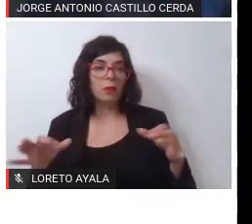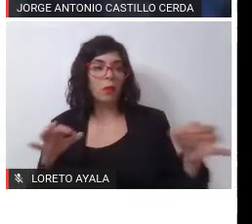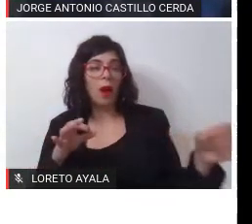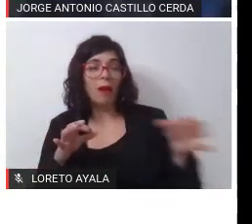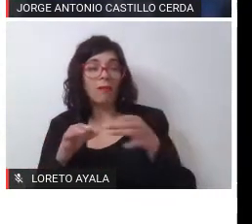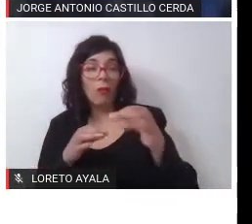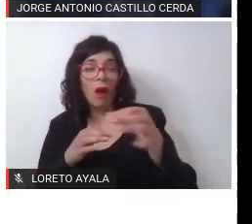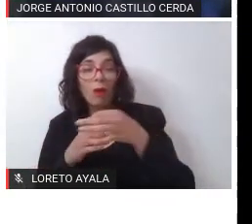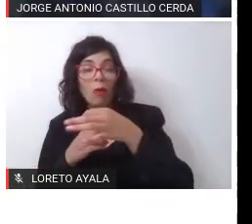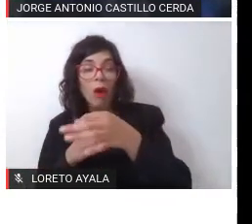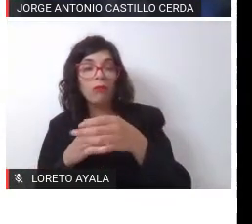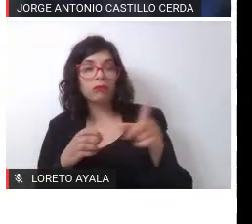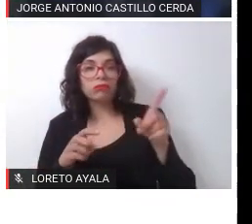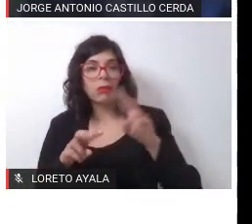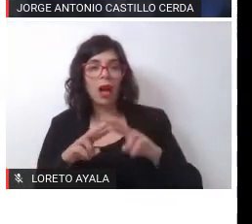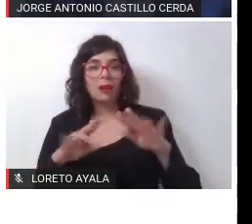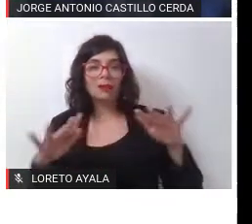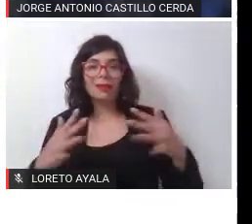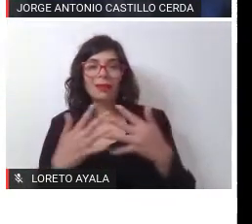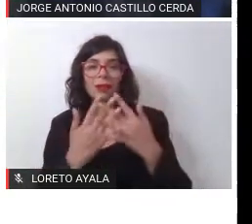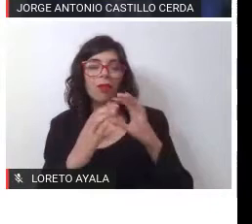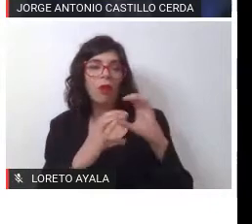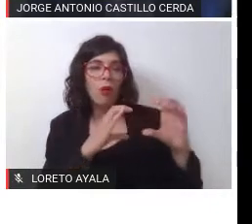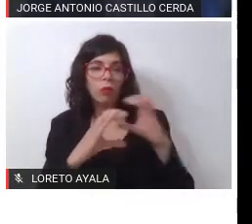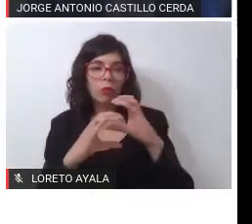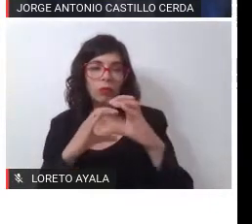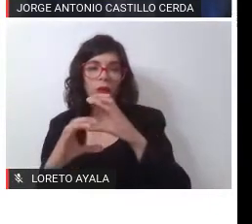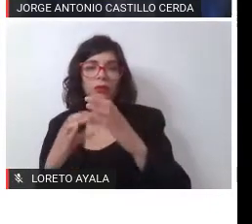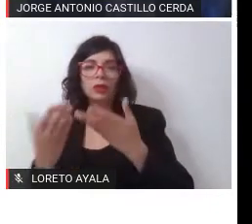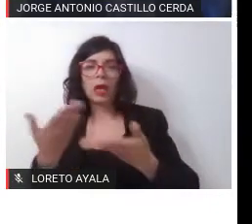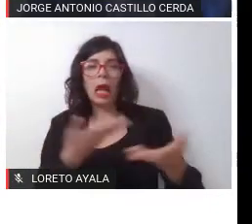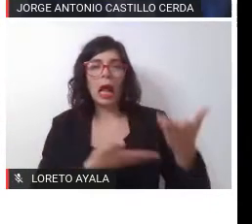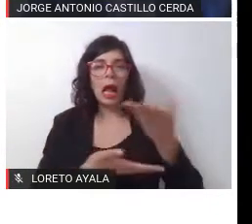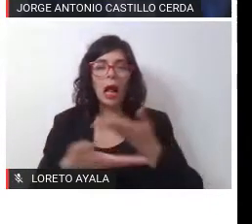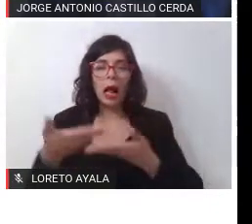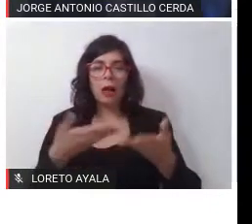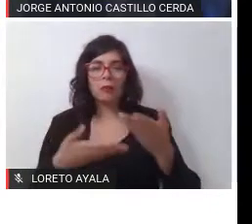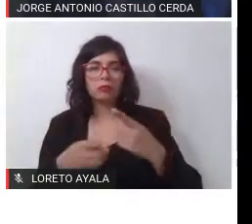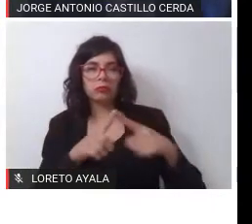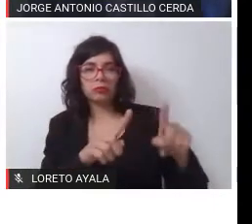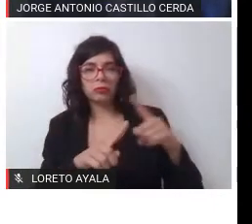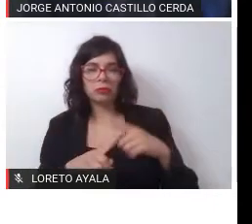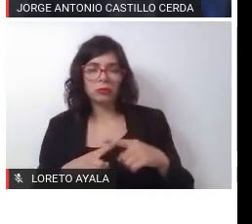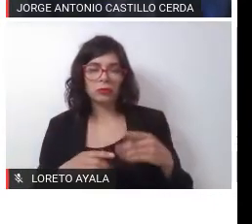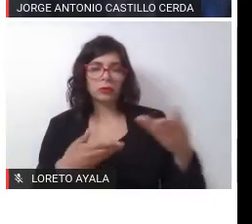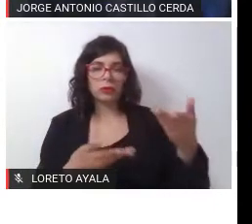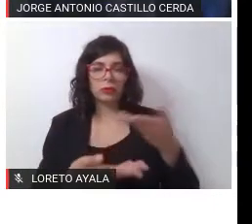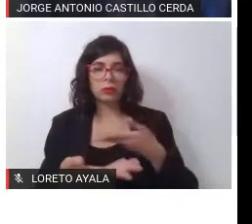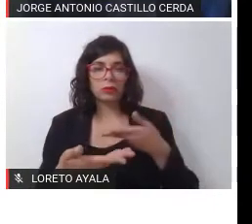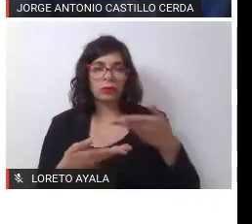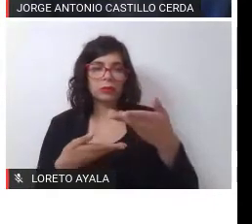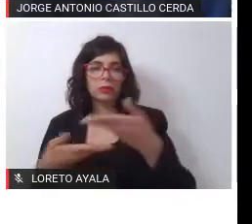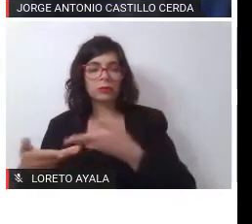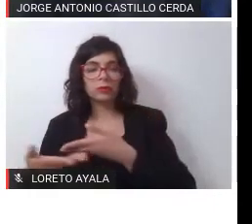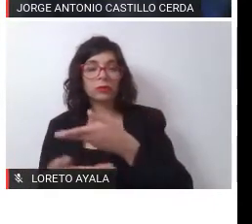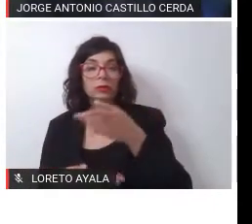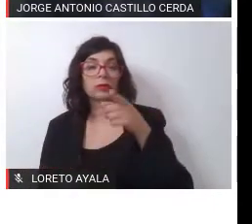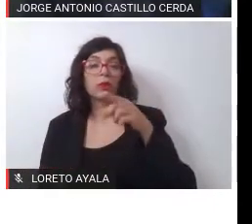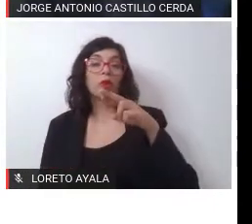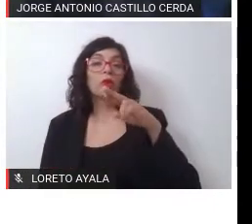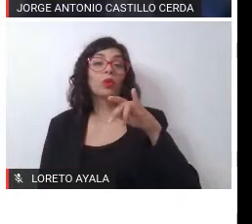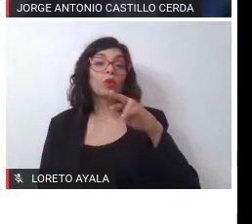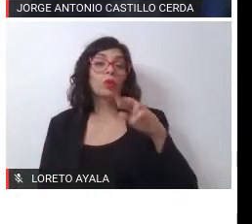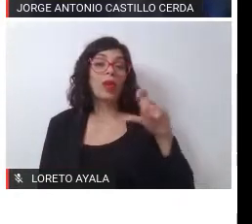aldeas redes de comunicación e intercambio cada vez más complejas y densas. Lo rural no está